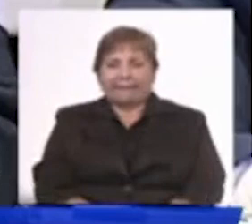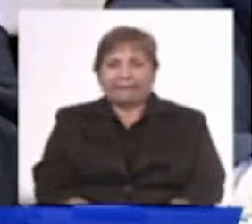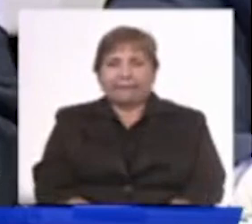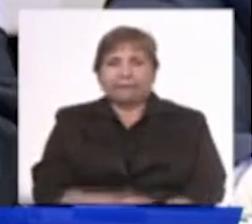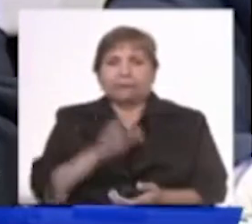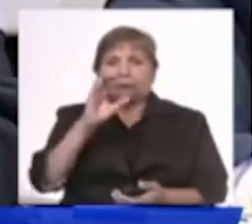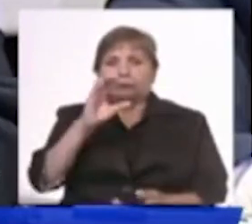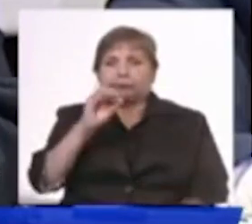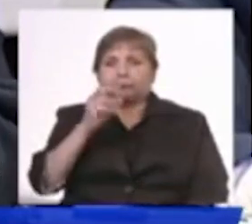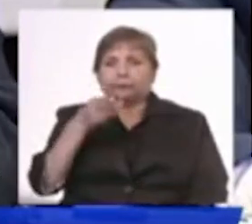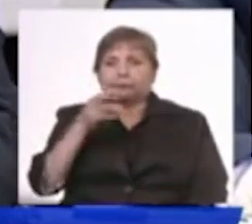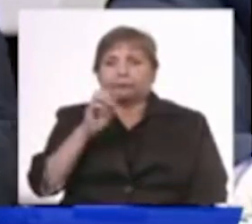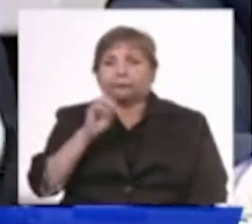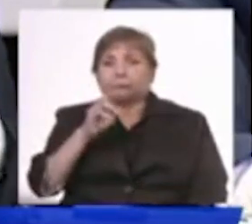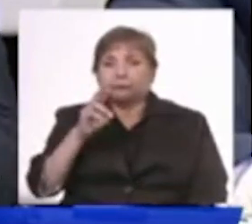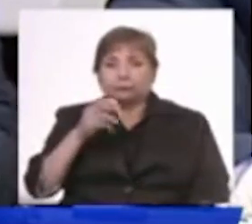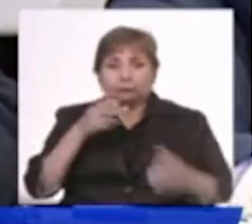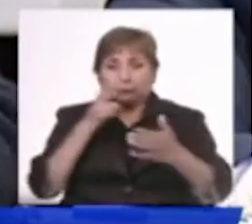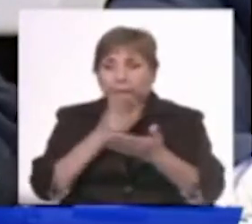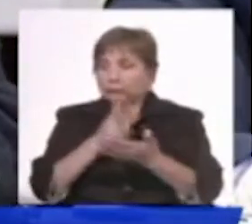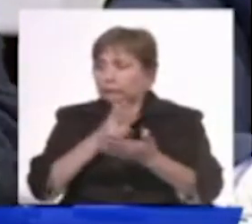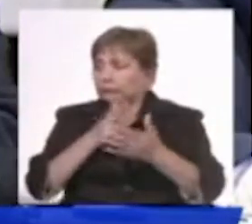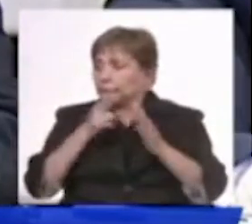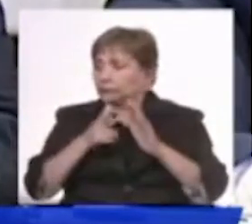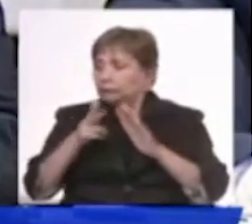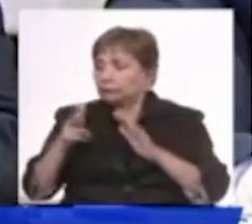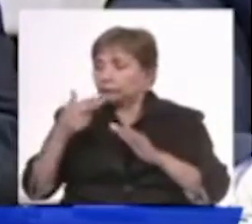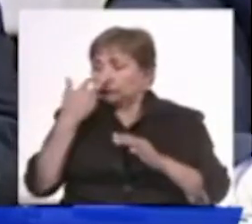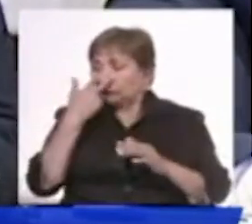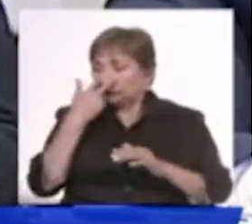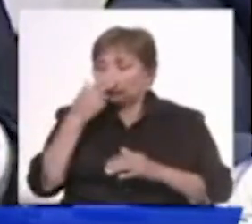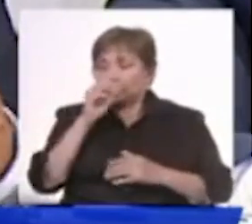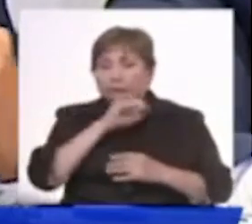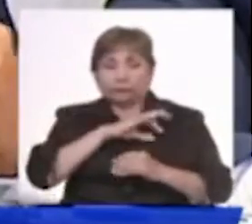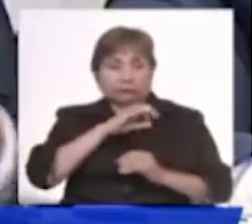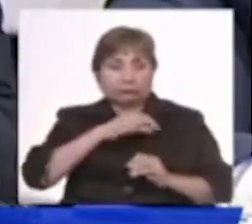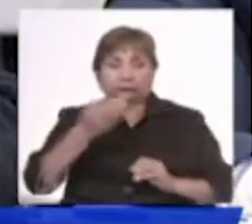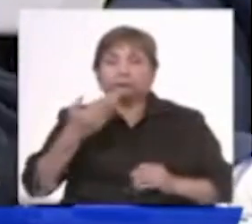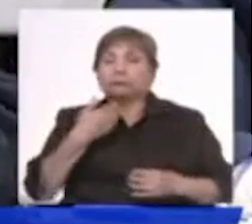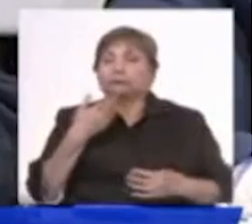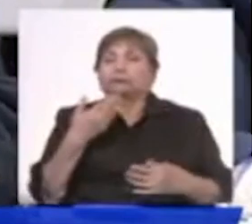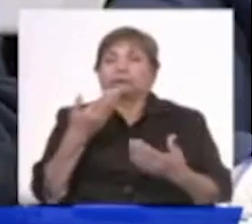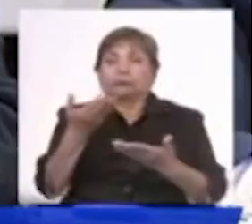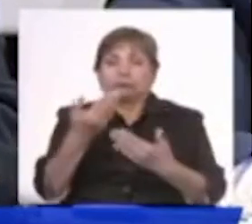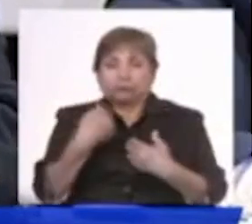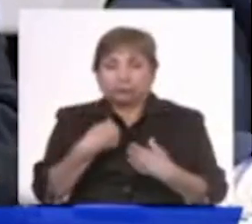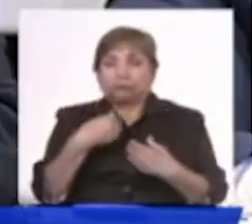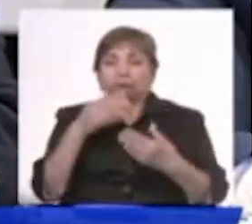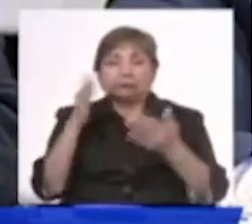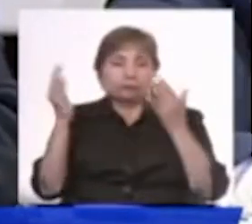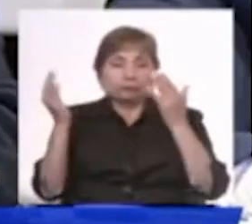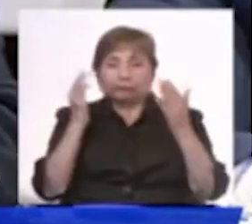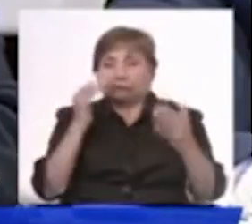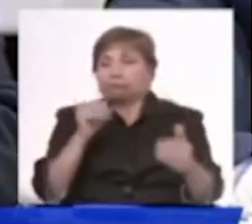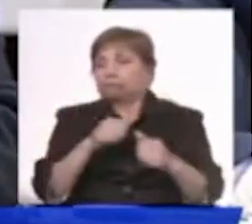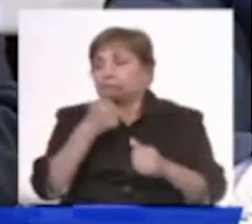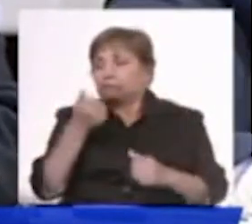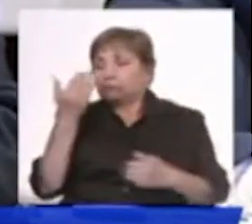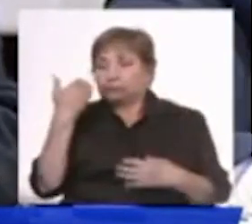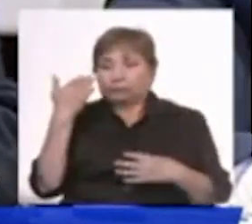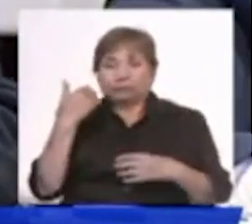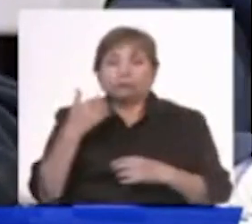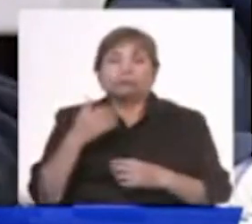una cochera, que si vamos a ver los beneficios que nos está ofreciendo comparada con la